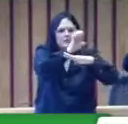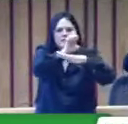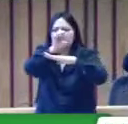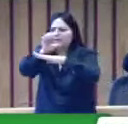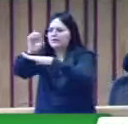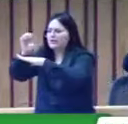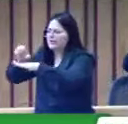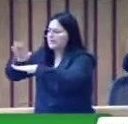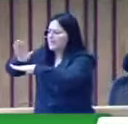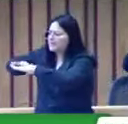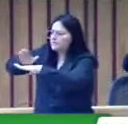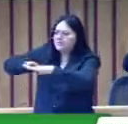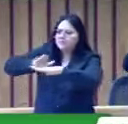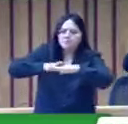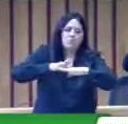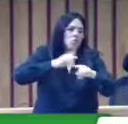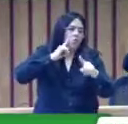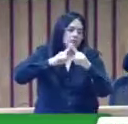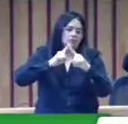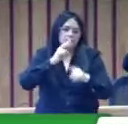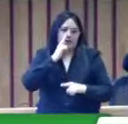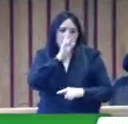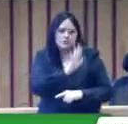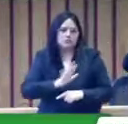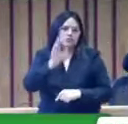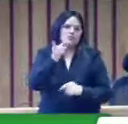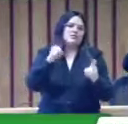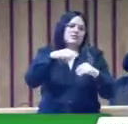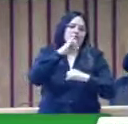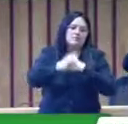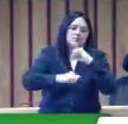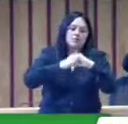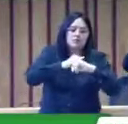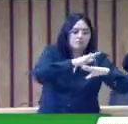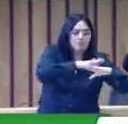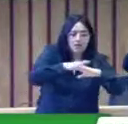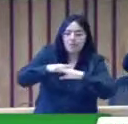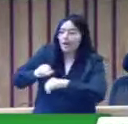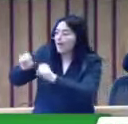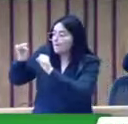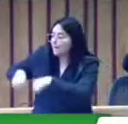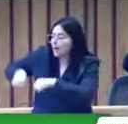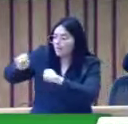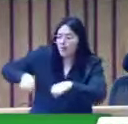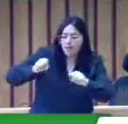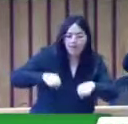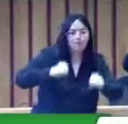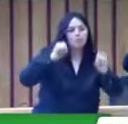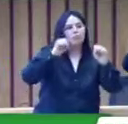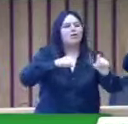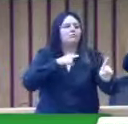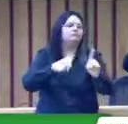territorial y en lo nacional para que logremos también ese